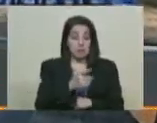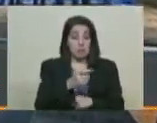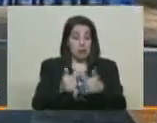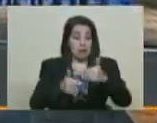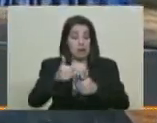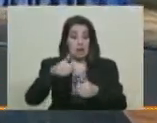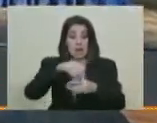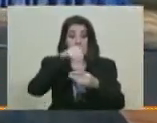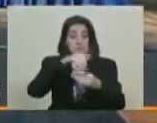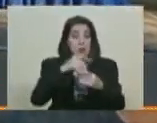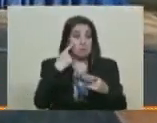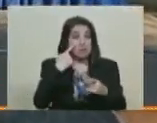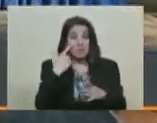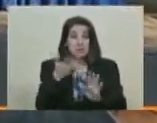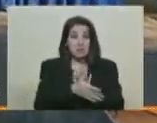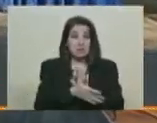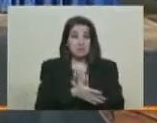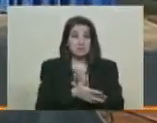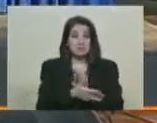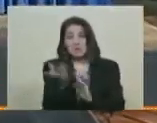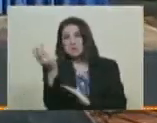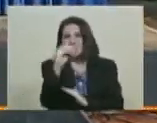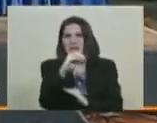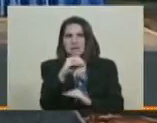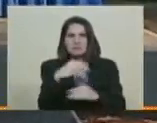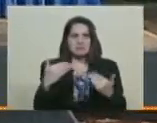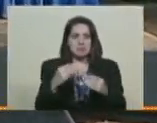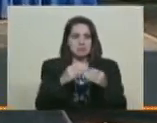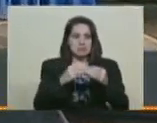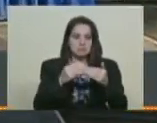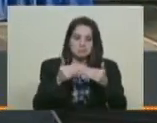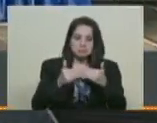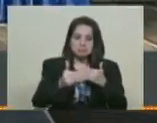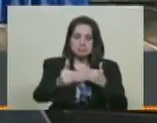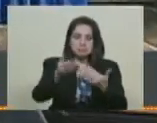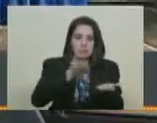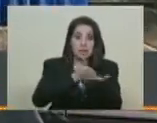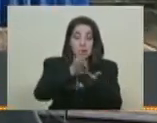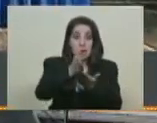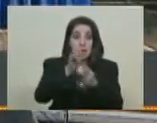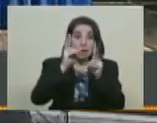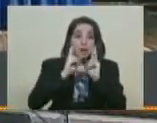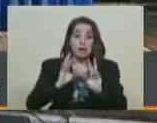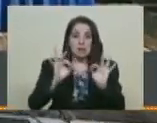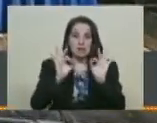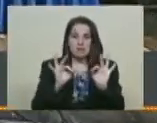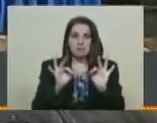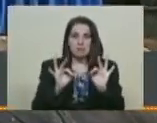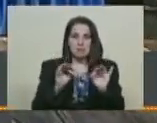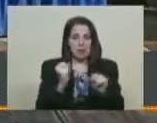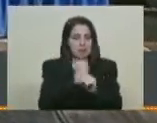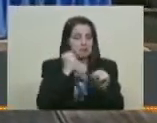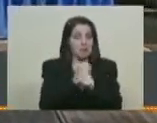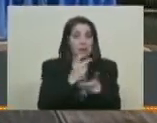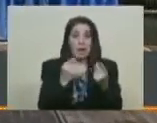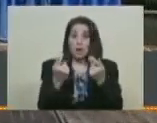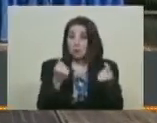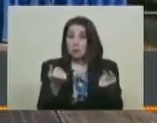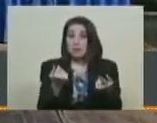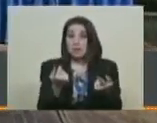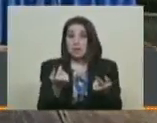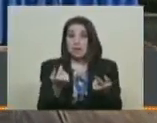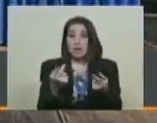pendientes, porque además nos va a permitir despejar el camino para dedicarnos a trabajar en la economía, en